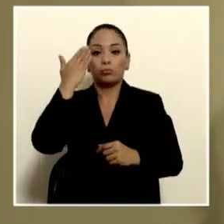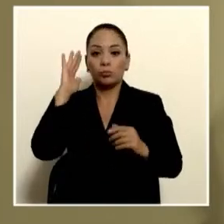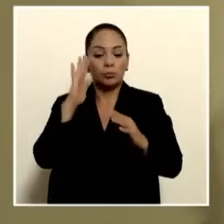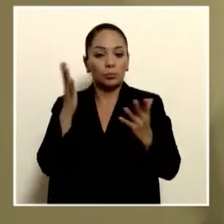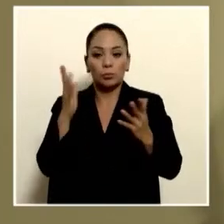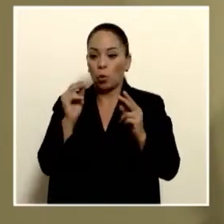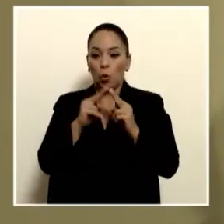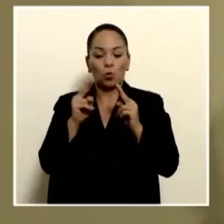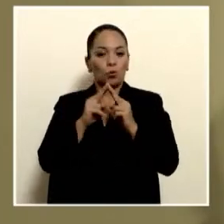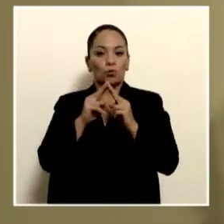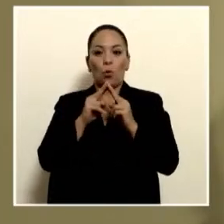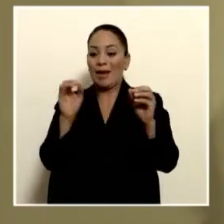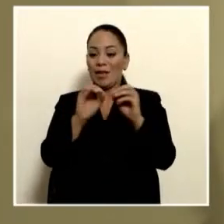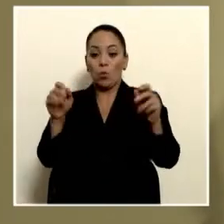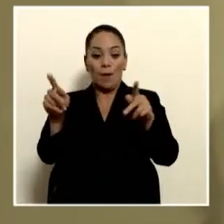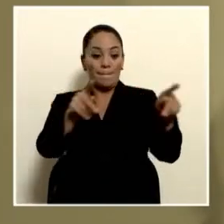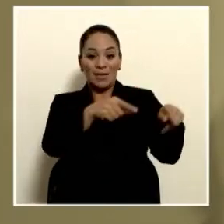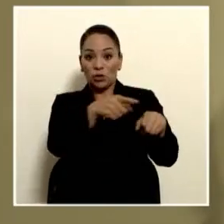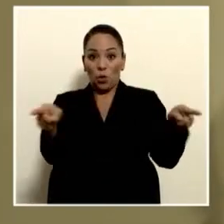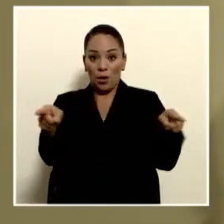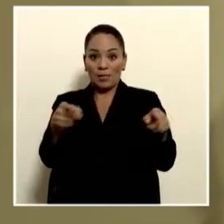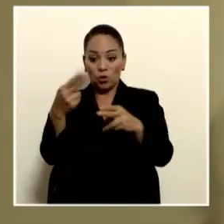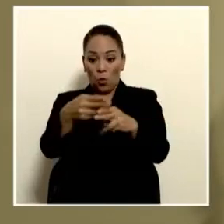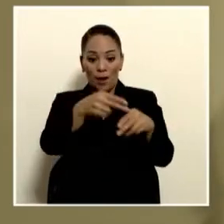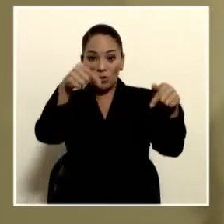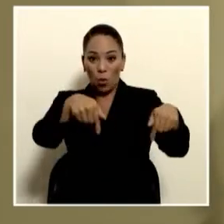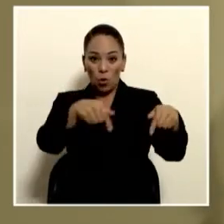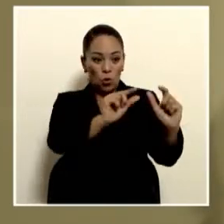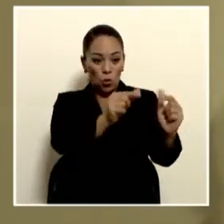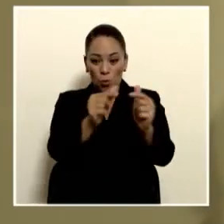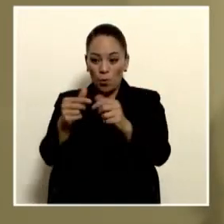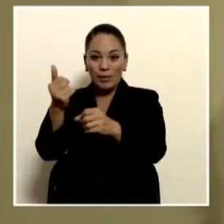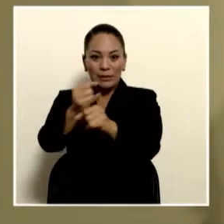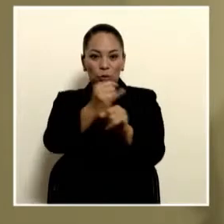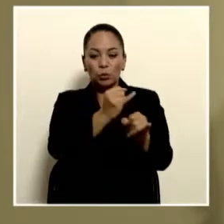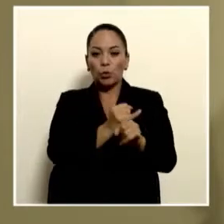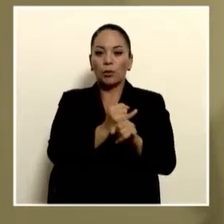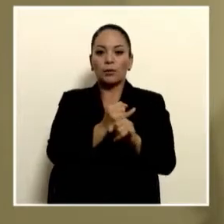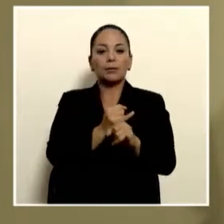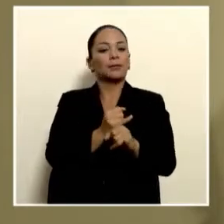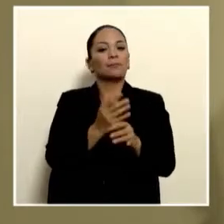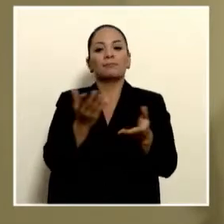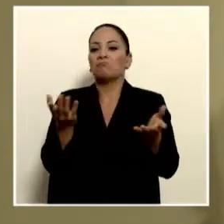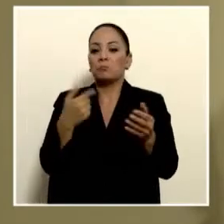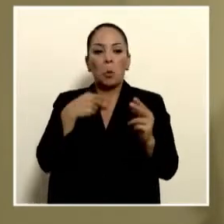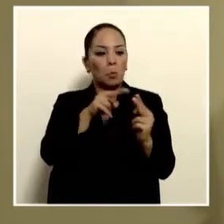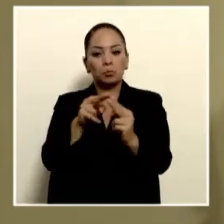a ninguna de las personas nombradas. Esto es un ejercicio profesional,